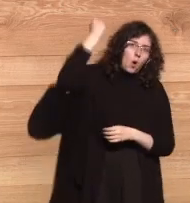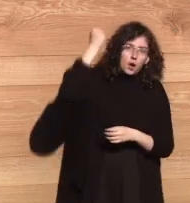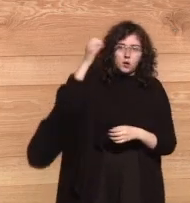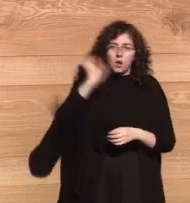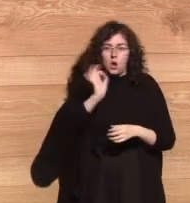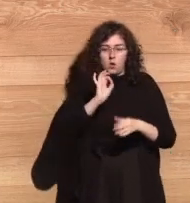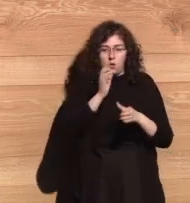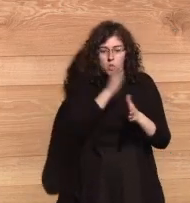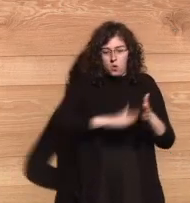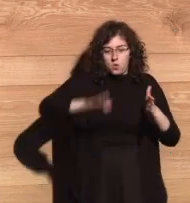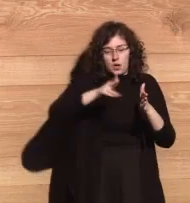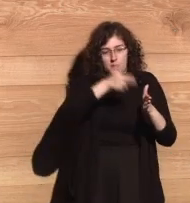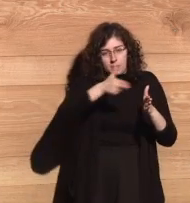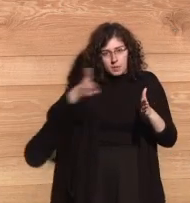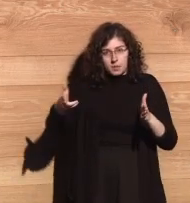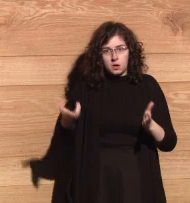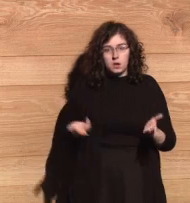fosas comunes y los pipipipín,